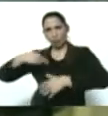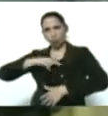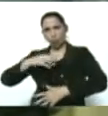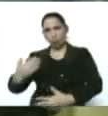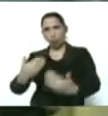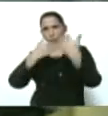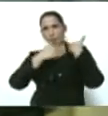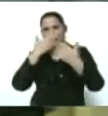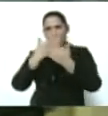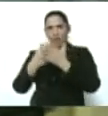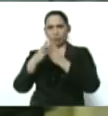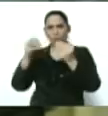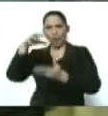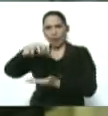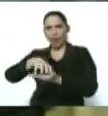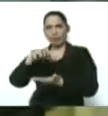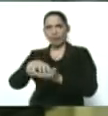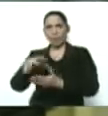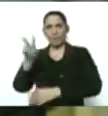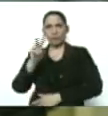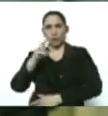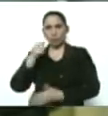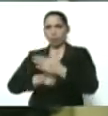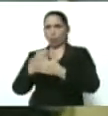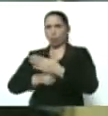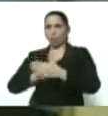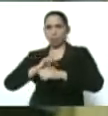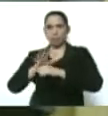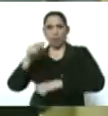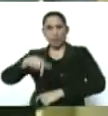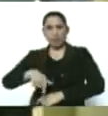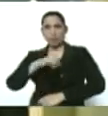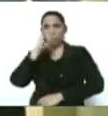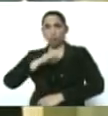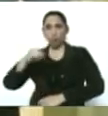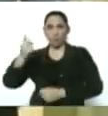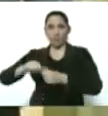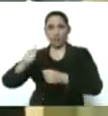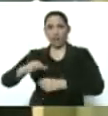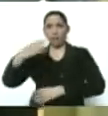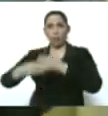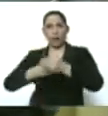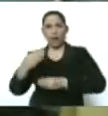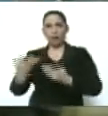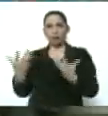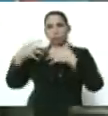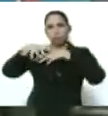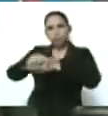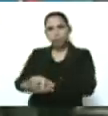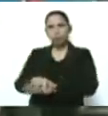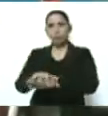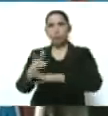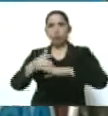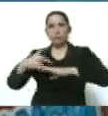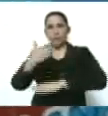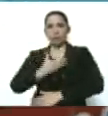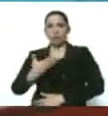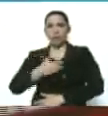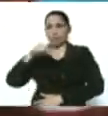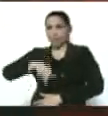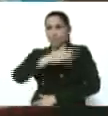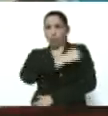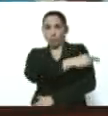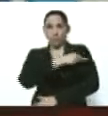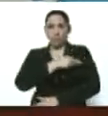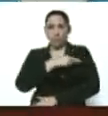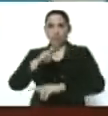estado venezolano para el combate al COVID-19, aquí en el Zulia, en Maracaibo, lo hemos hecho de manera conjunta y articulada. Este hospital,